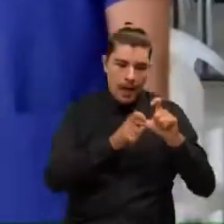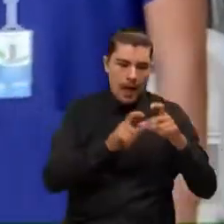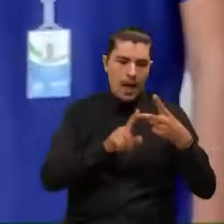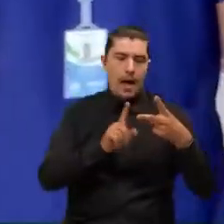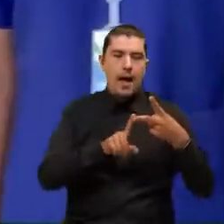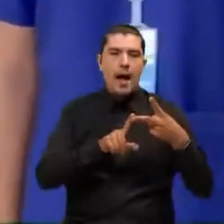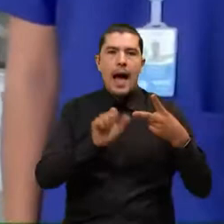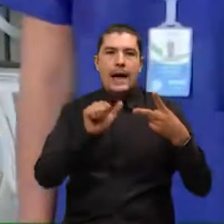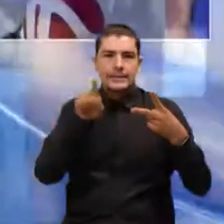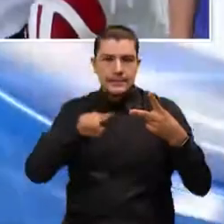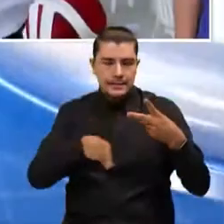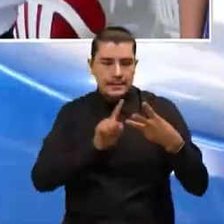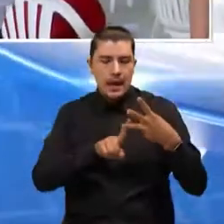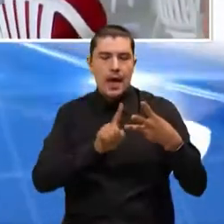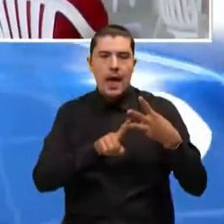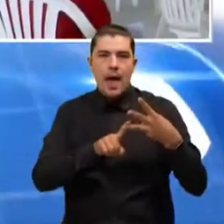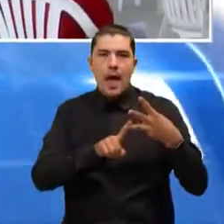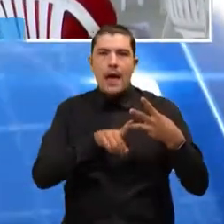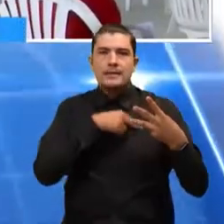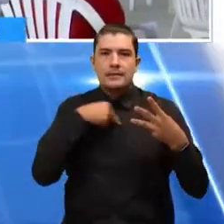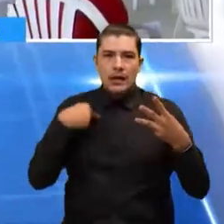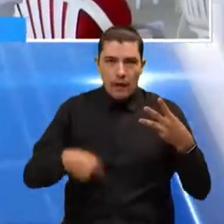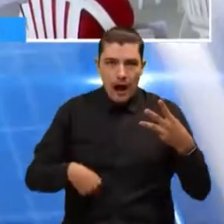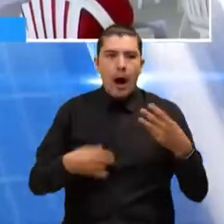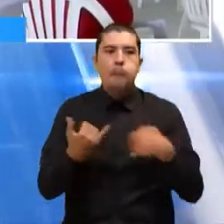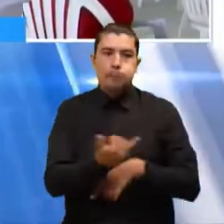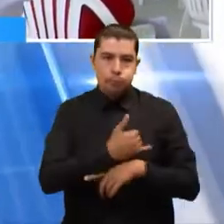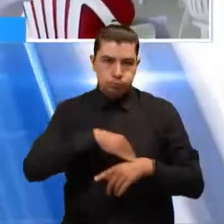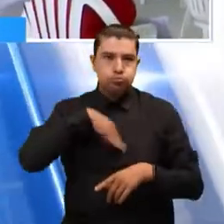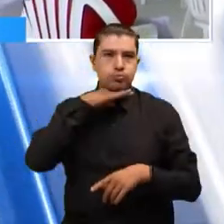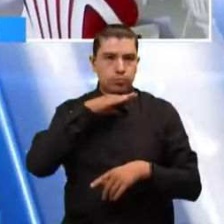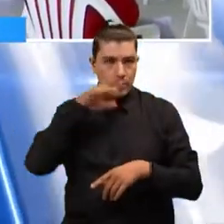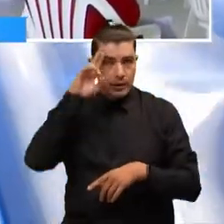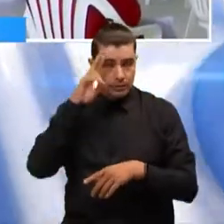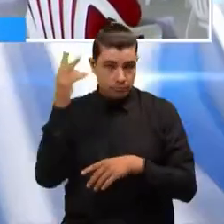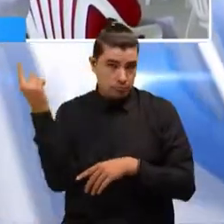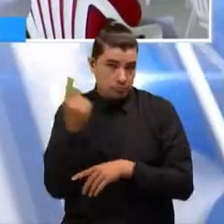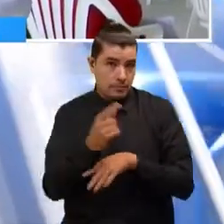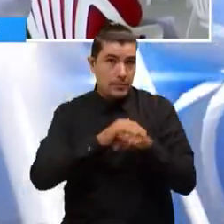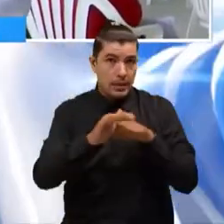la invitación es para que la comunidad se acerque a este punto de vacunación para recibir precisamente esa dosis